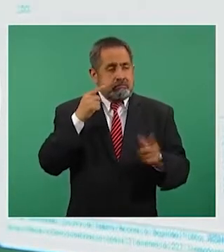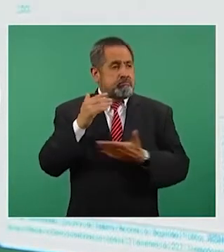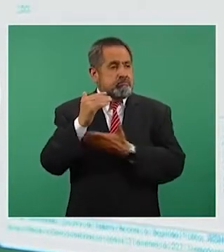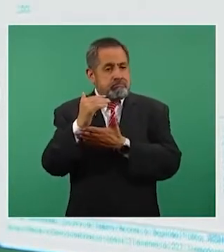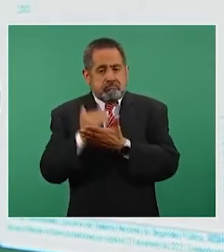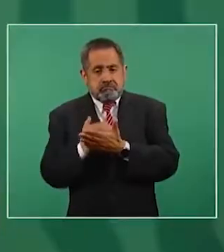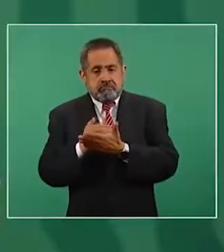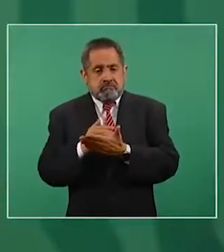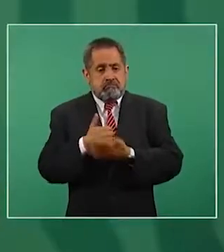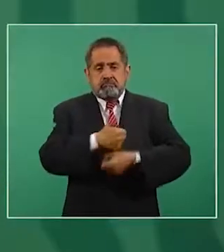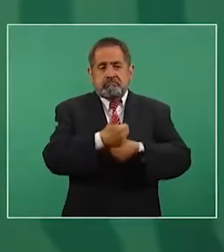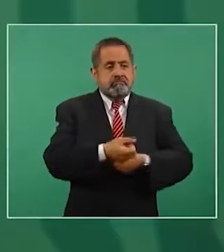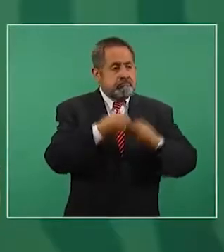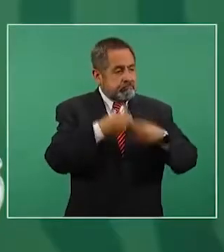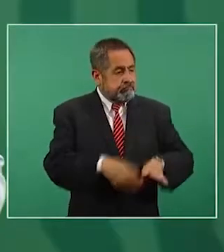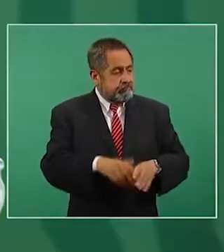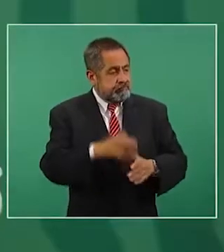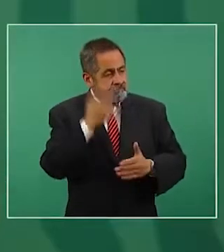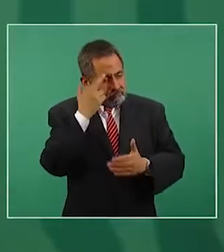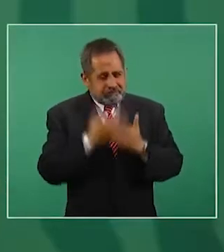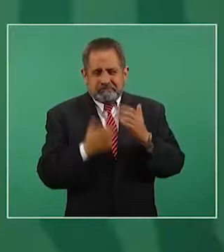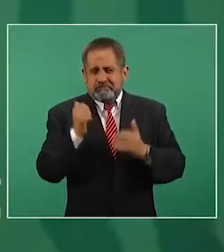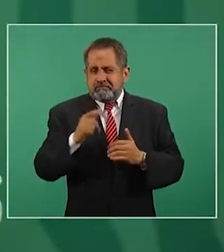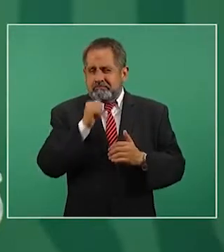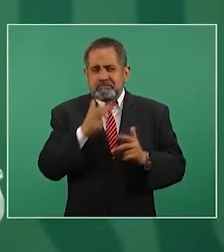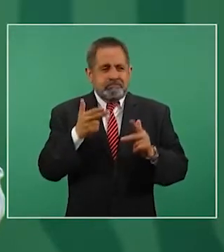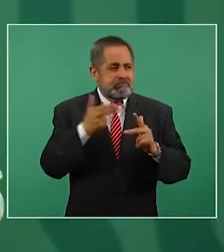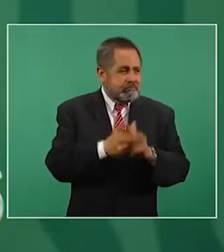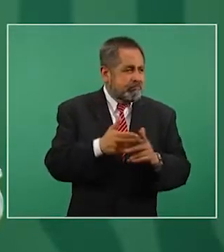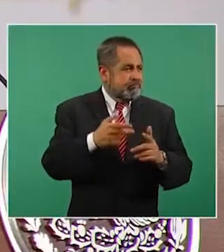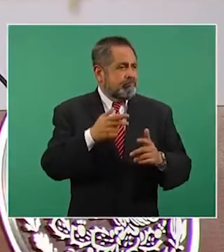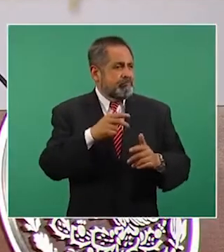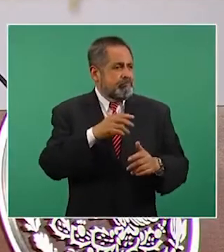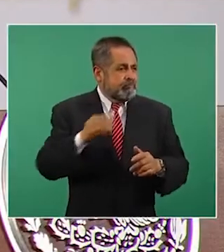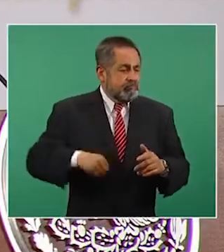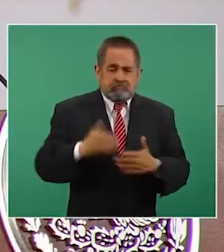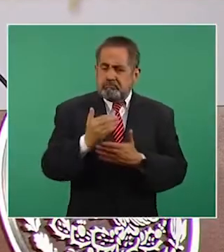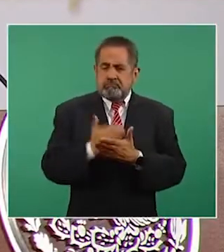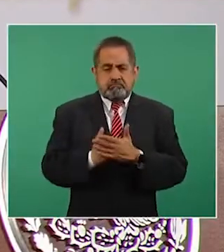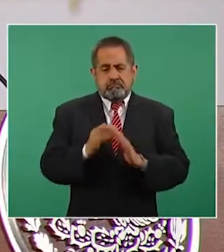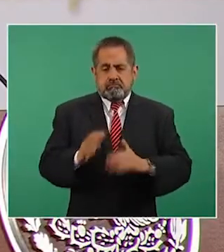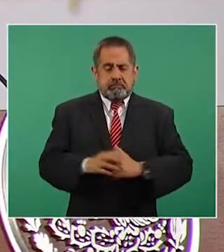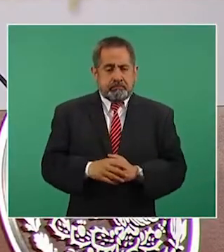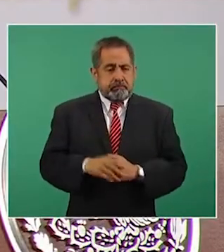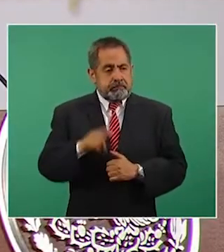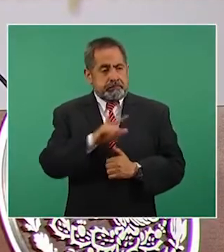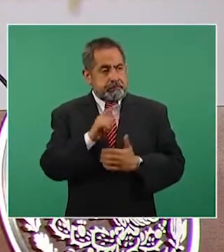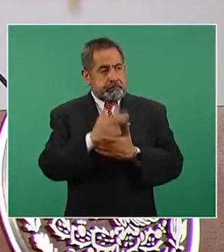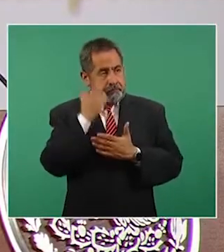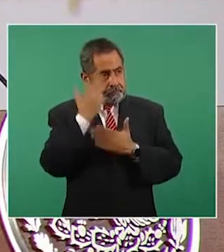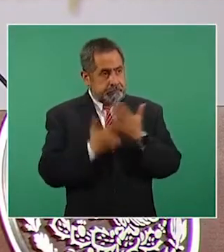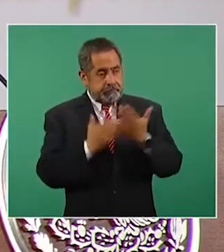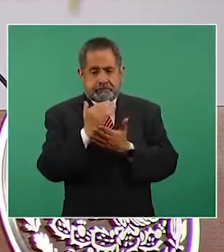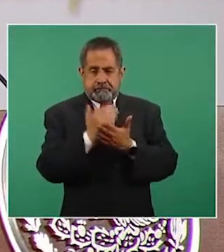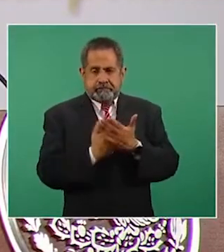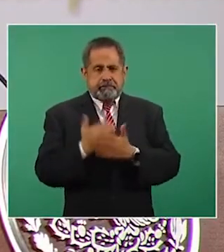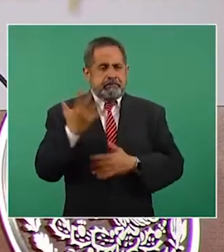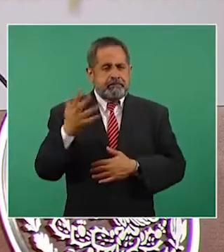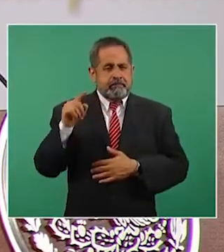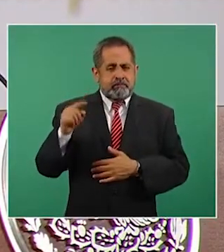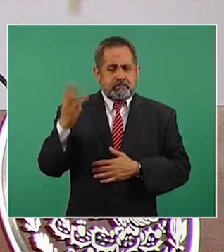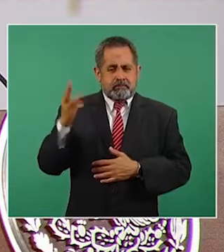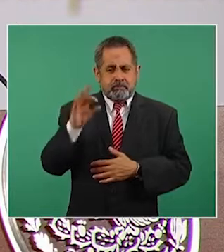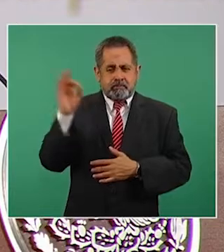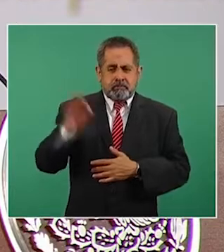menos víctimas de homicidio doloso. Este delito disminuyó 5.3